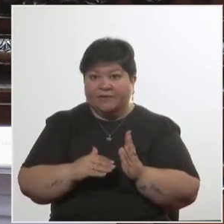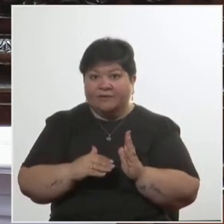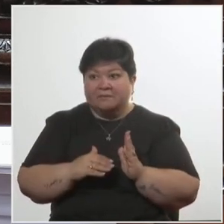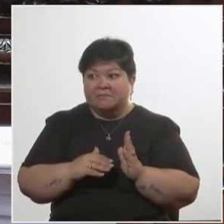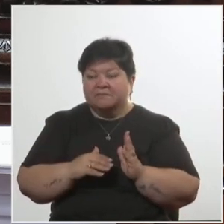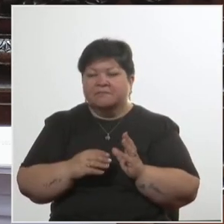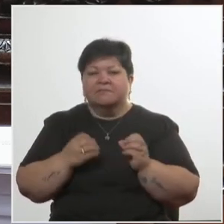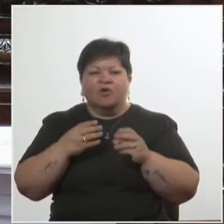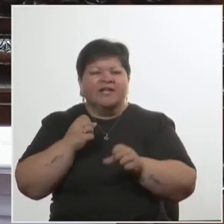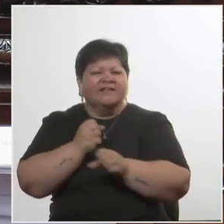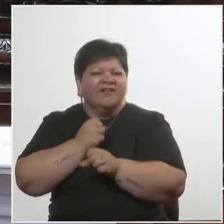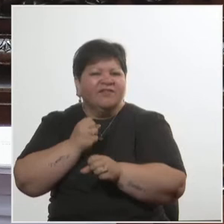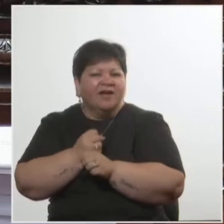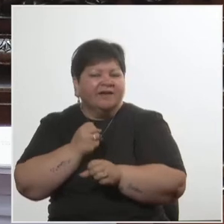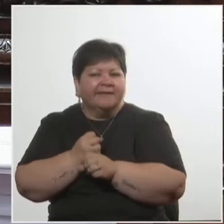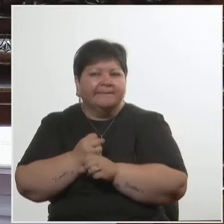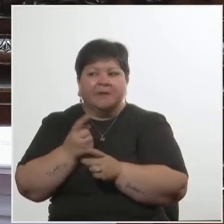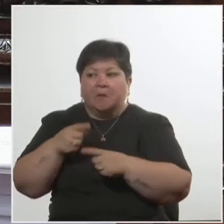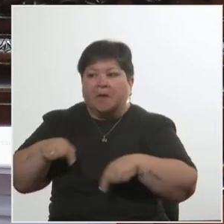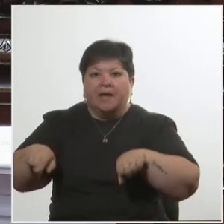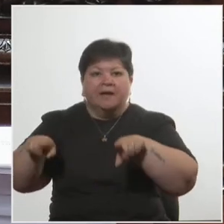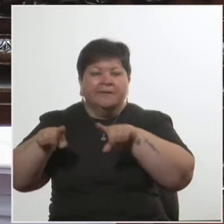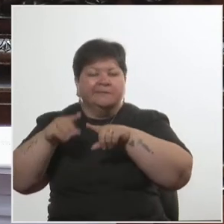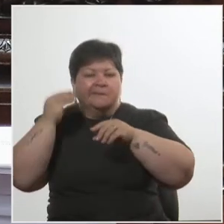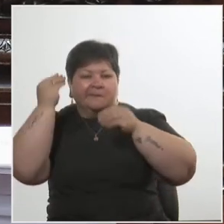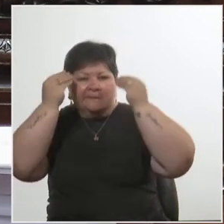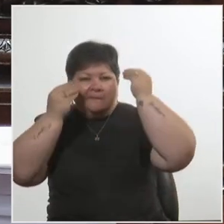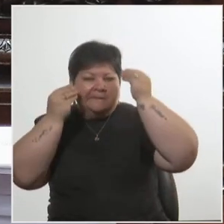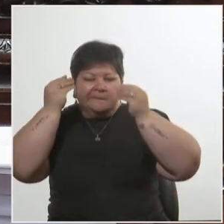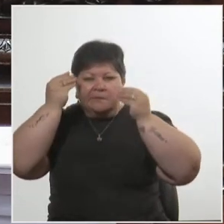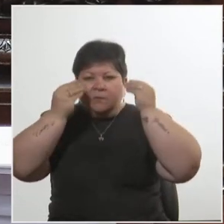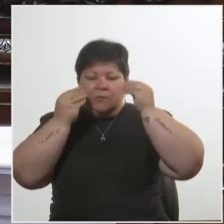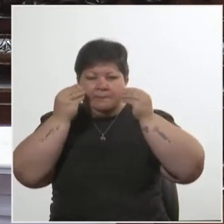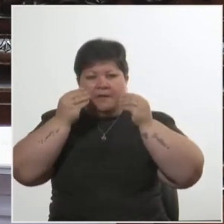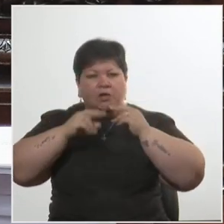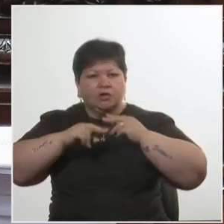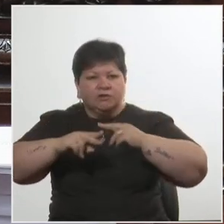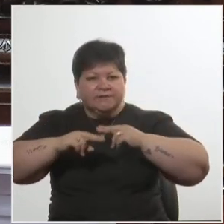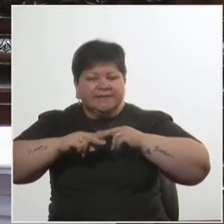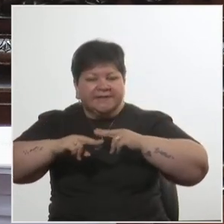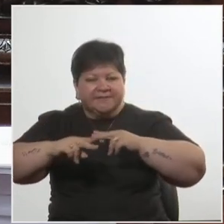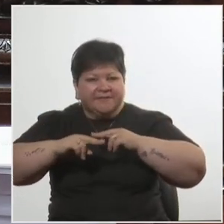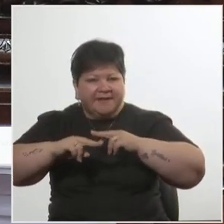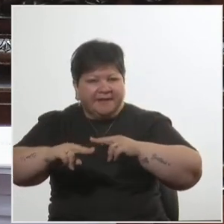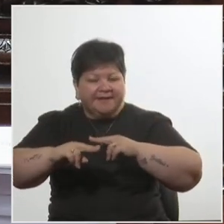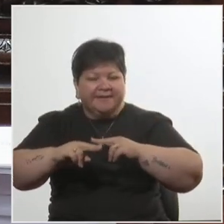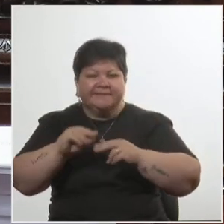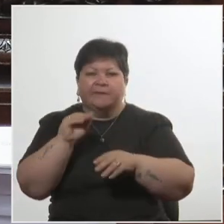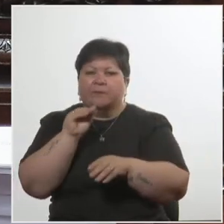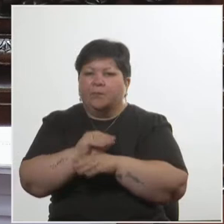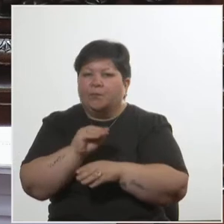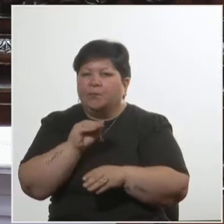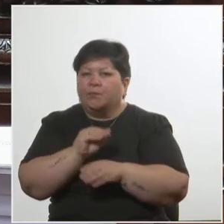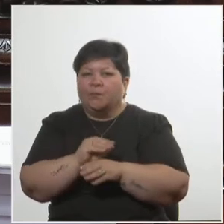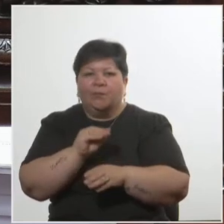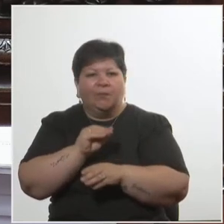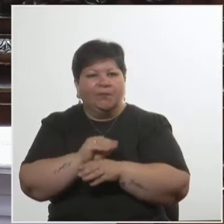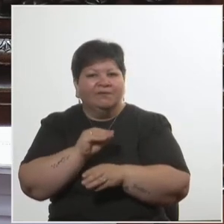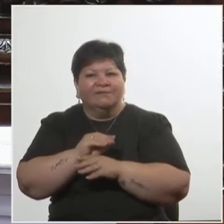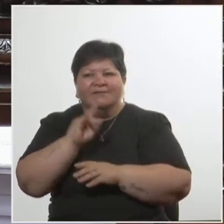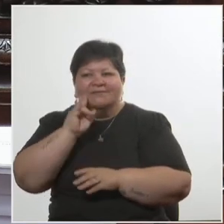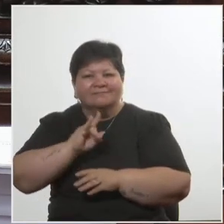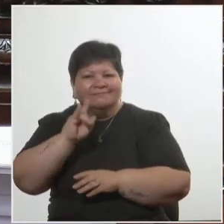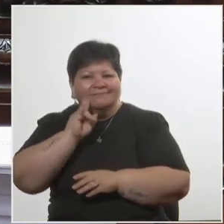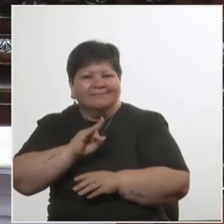de nosotros nos preocupa que es conservar este esta cultura de la lechería pero